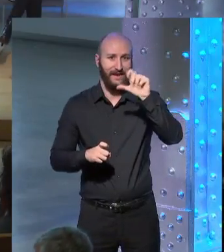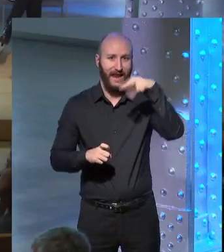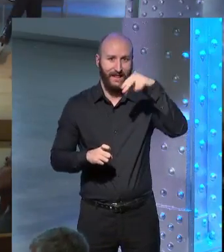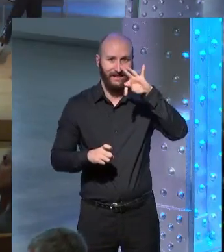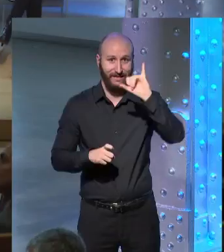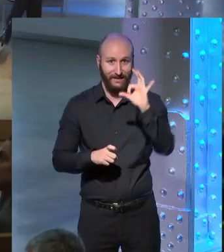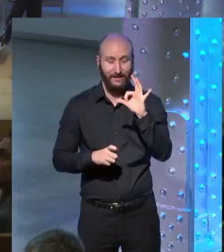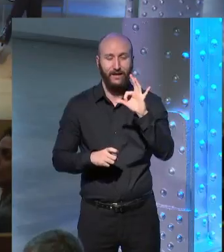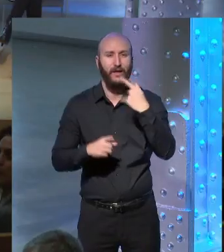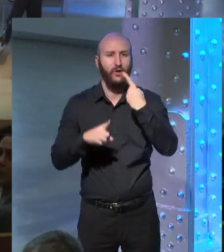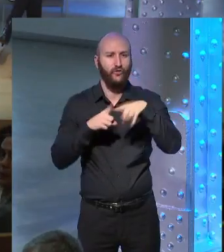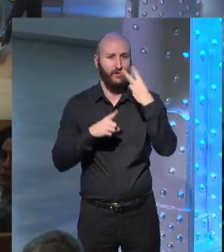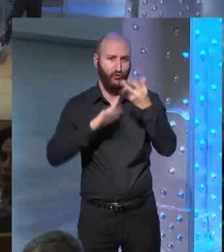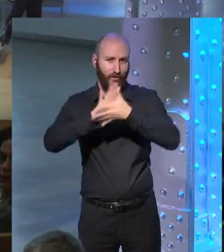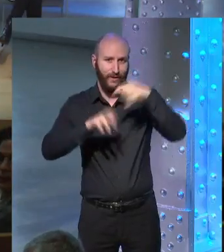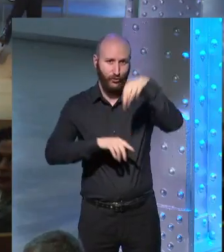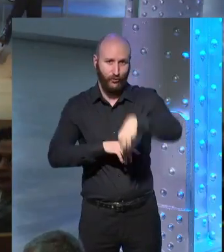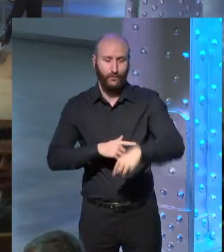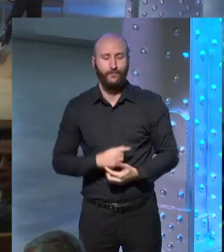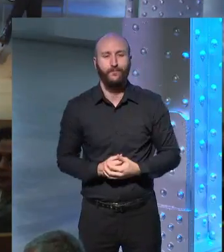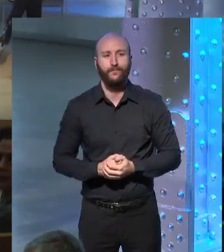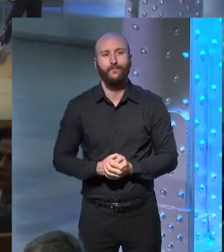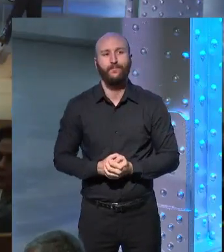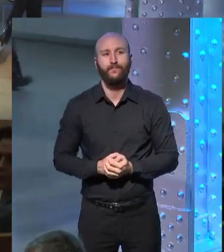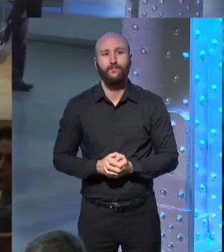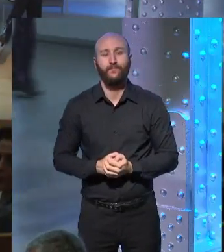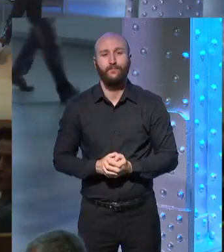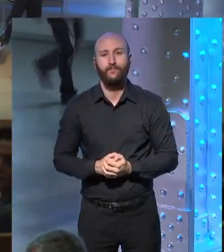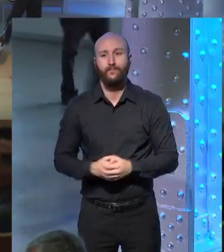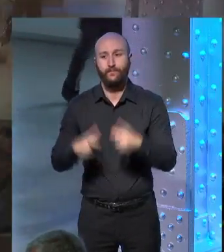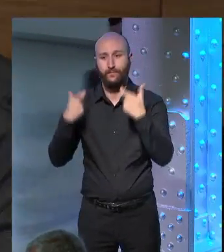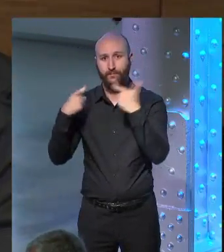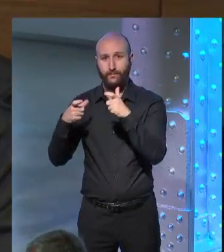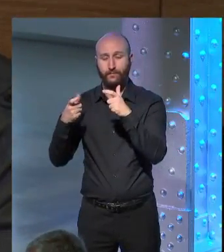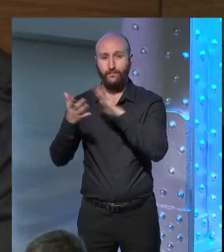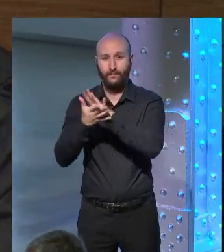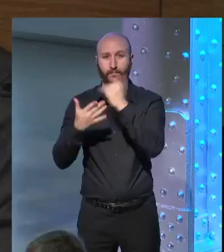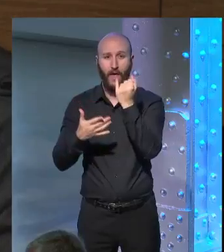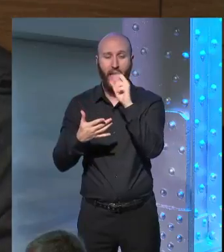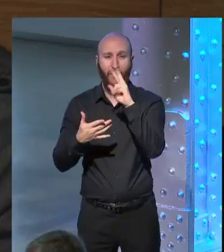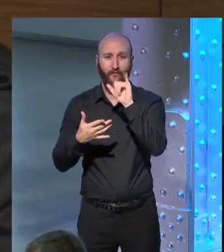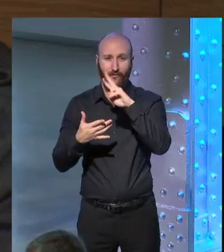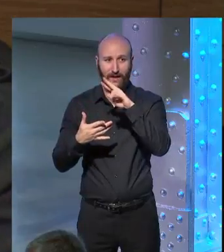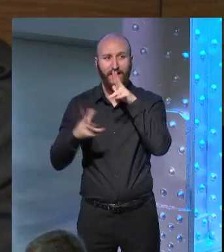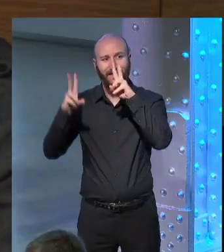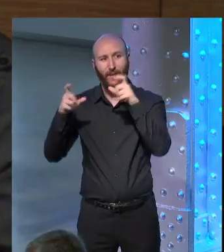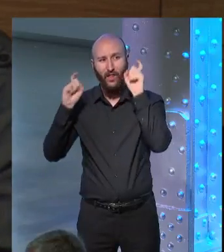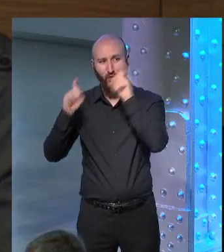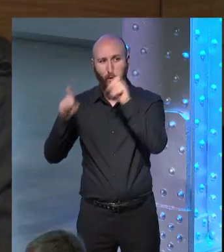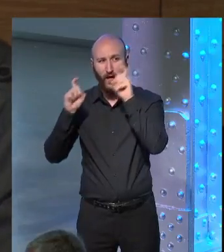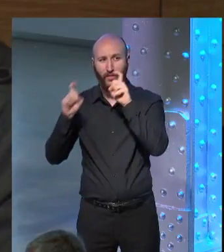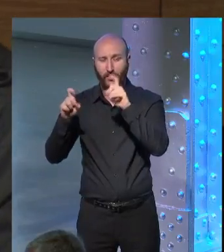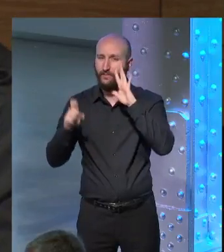dos cosas de lo que se ha hablado hoy. Hay una parte, sobre todo con Javi Goto, es que la parte de educación me